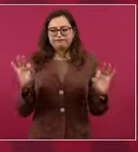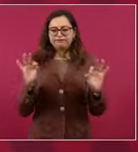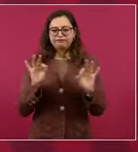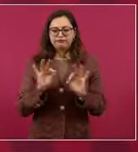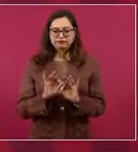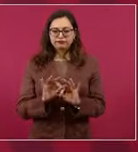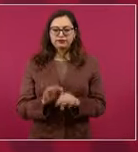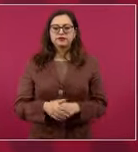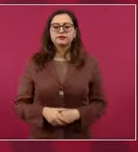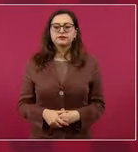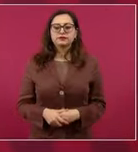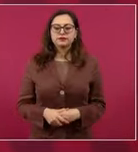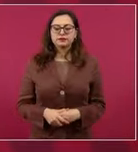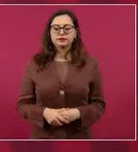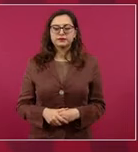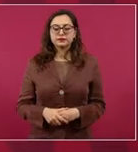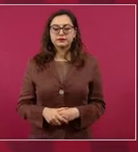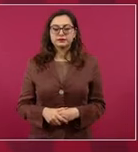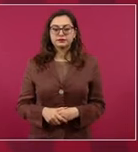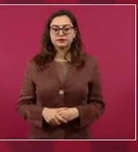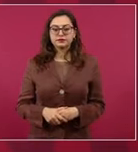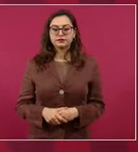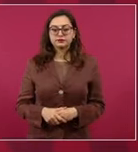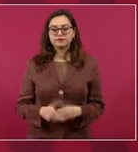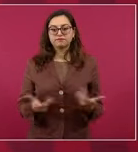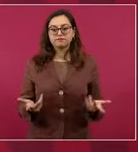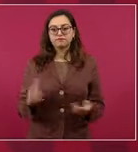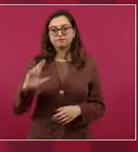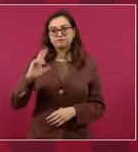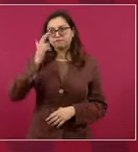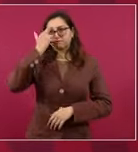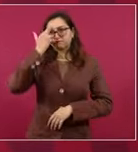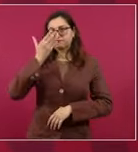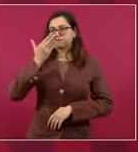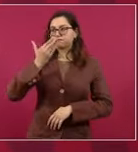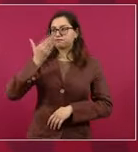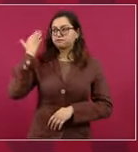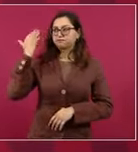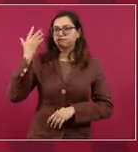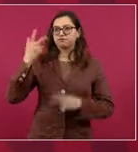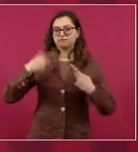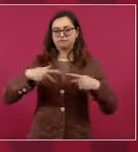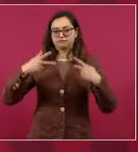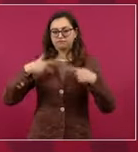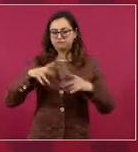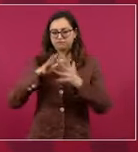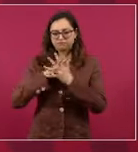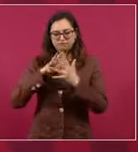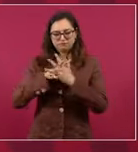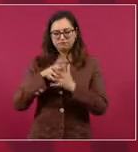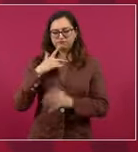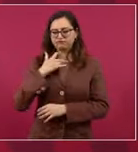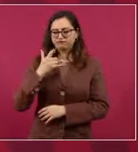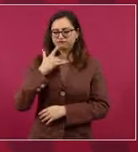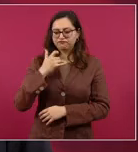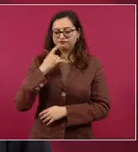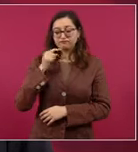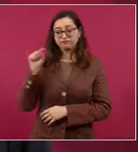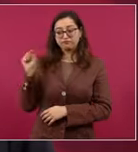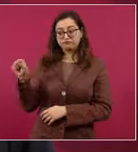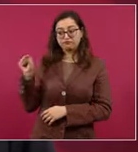a quienes lucharon por nuestra patria. Él estaba muy insistente en que